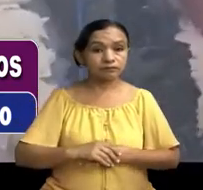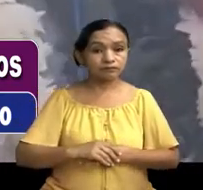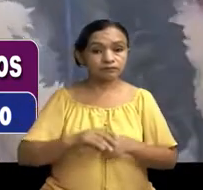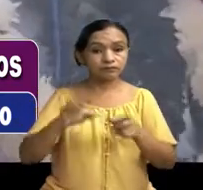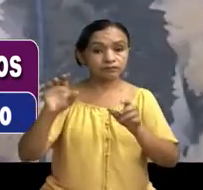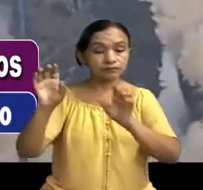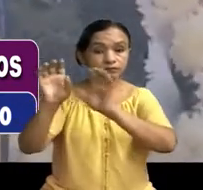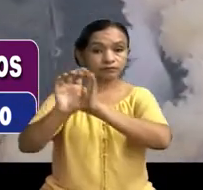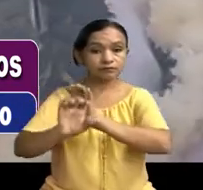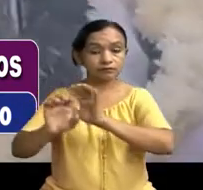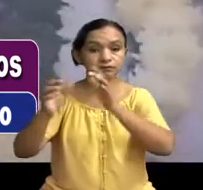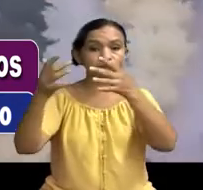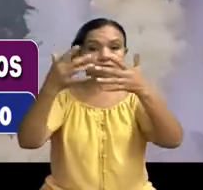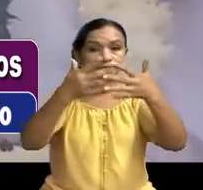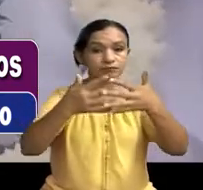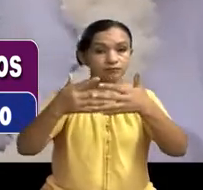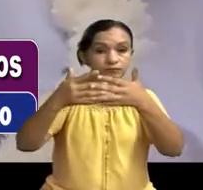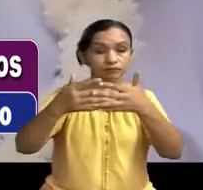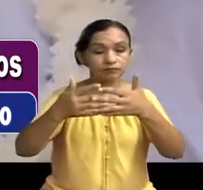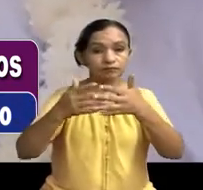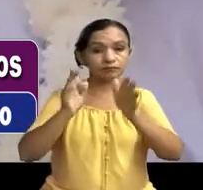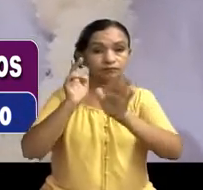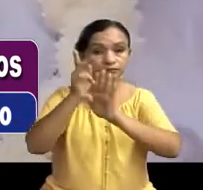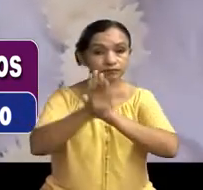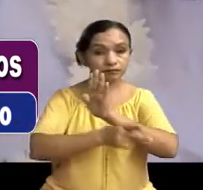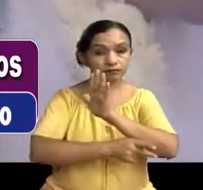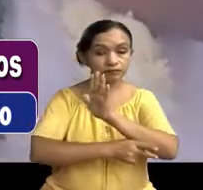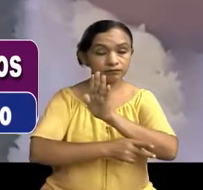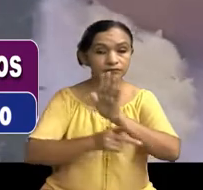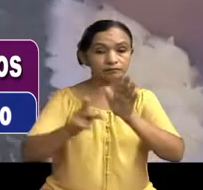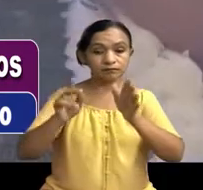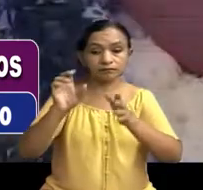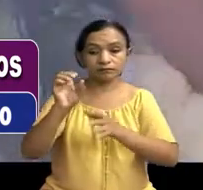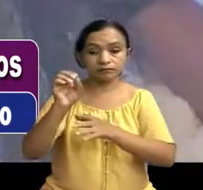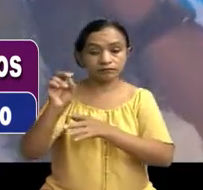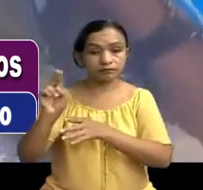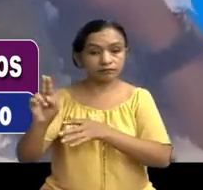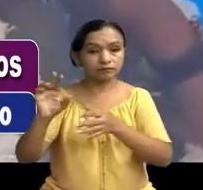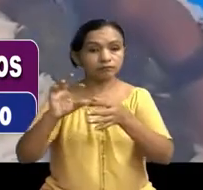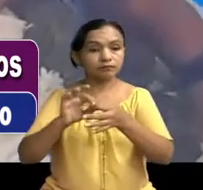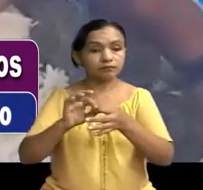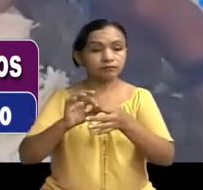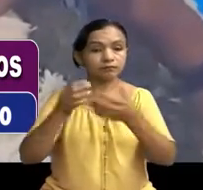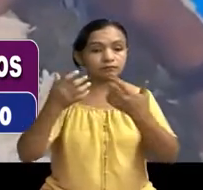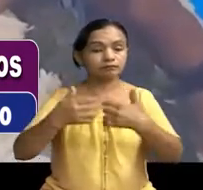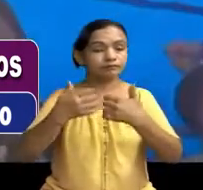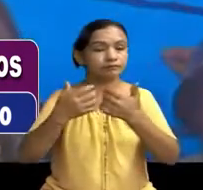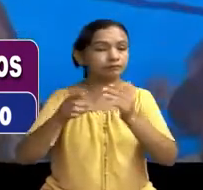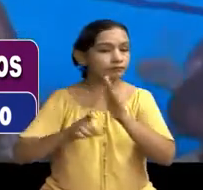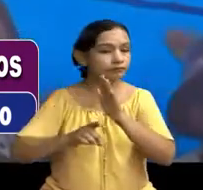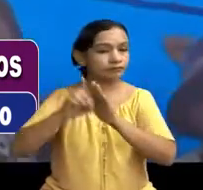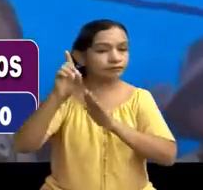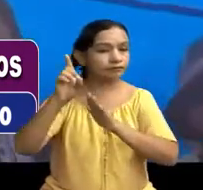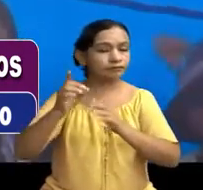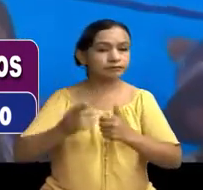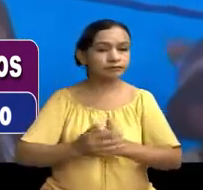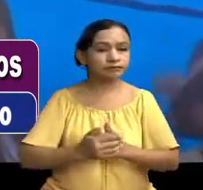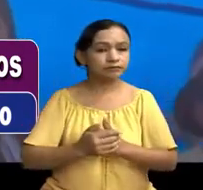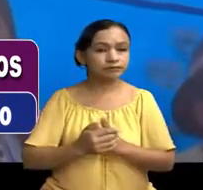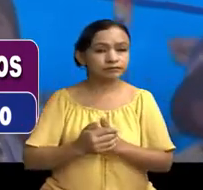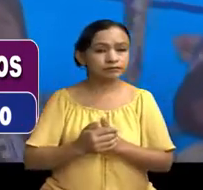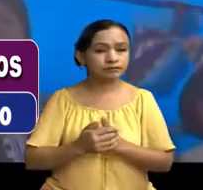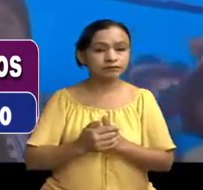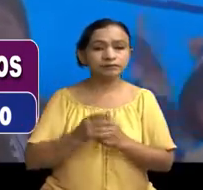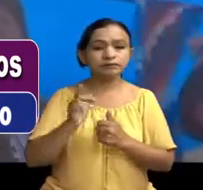Europa y los Estados Unidos, los países, la Unión Europea, altamente industrializado, vivían en ese